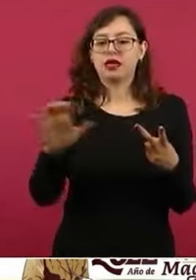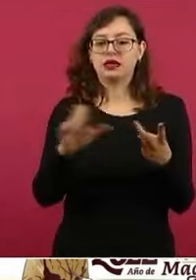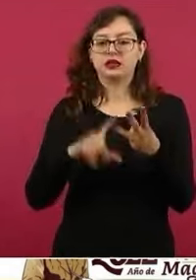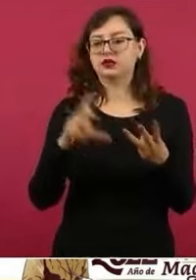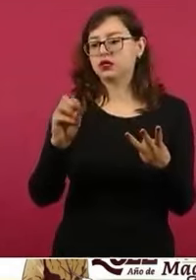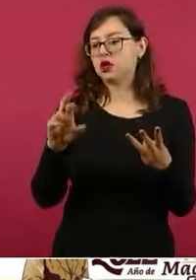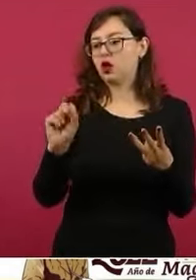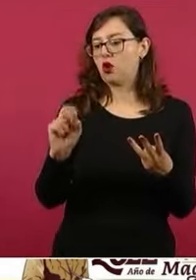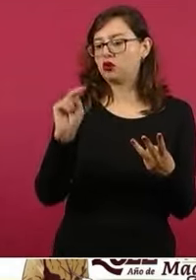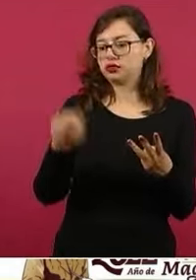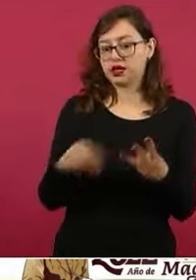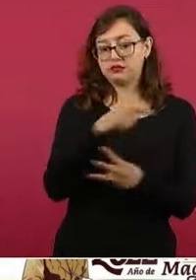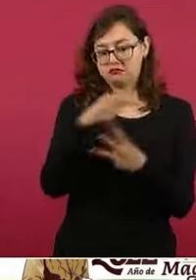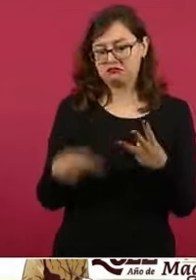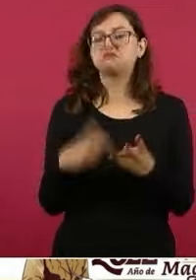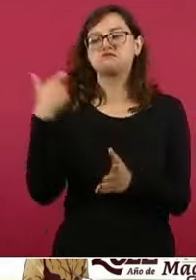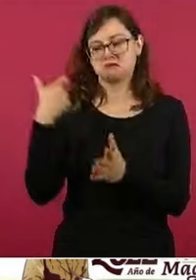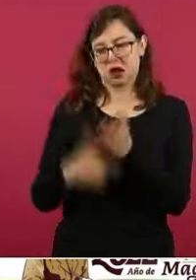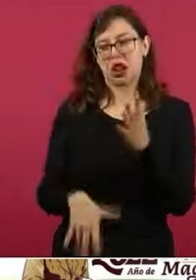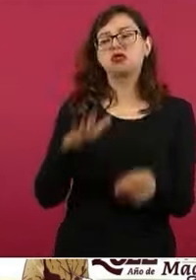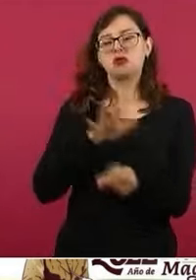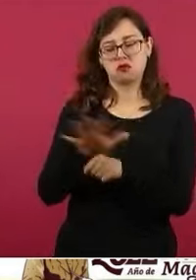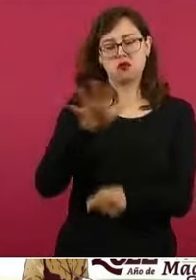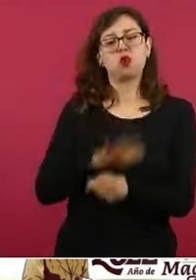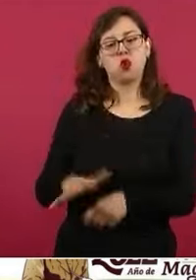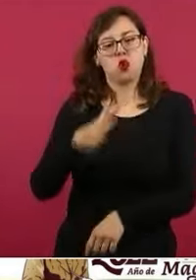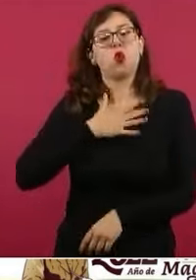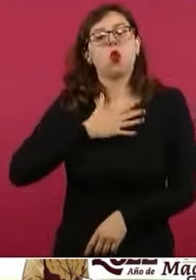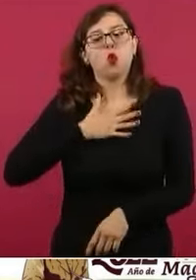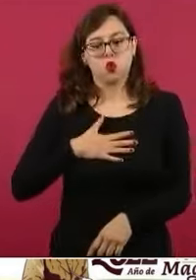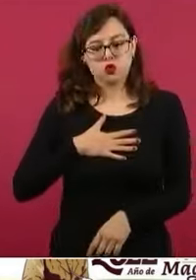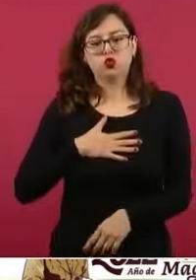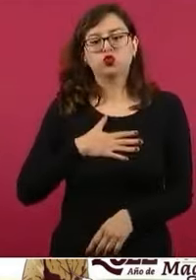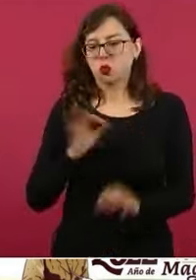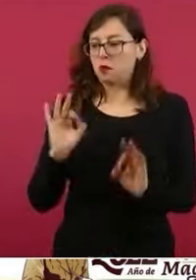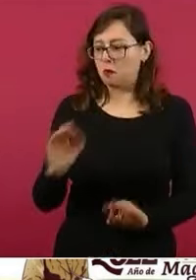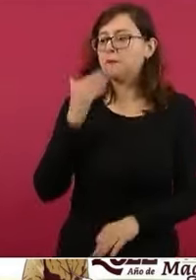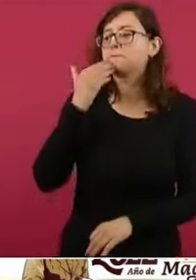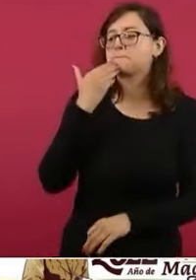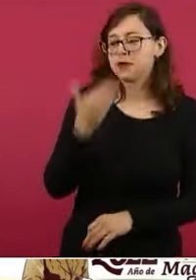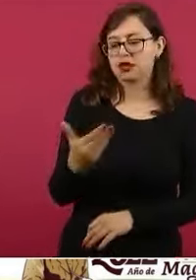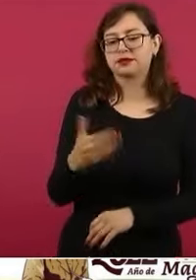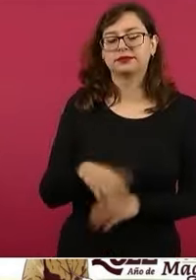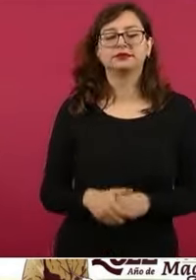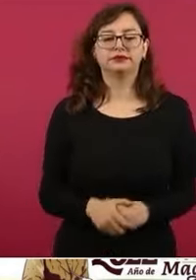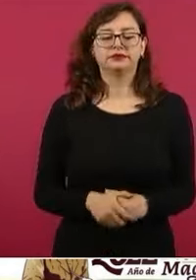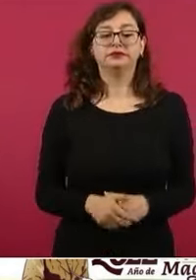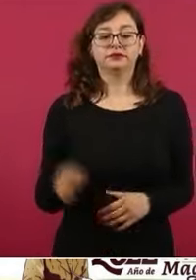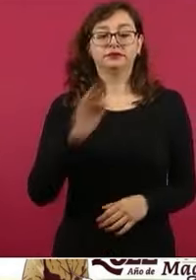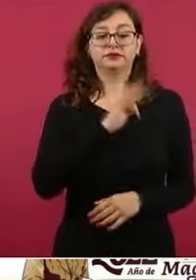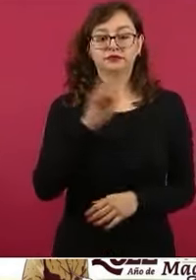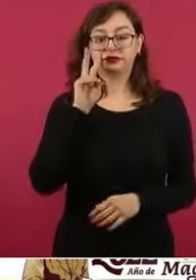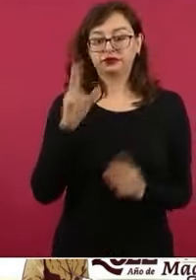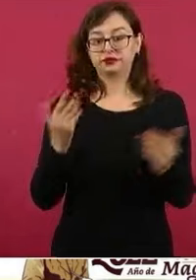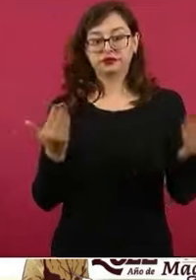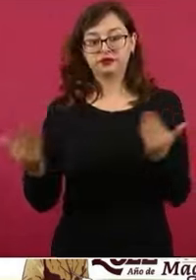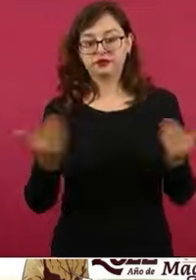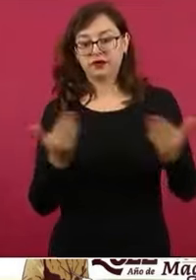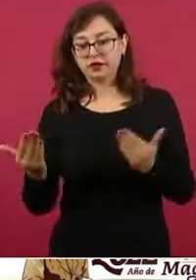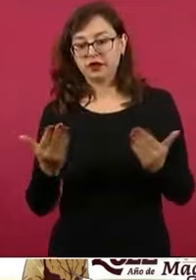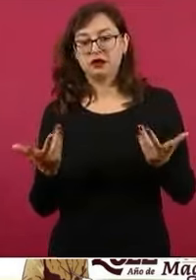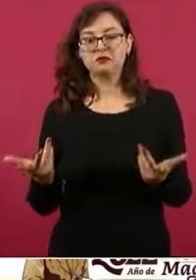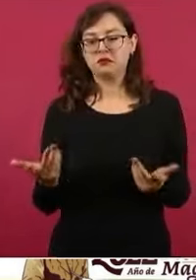los más bajos, lo pueden ver, es alrededor de un peso por litro en el caso de la gasolina regular, el más alto